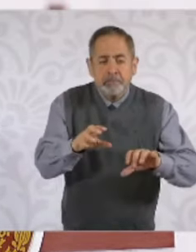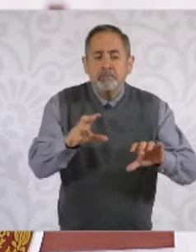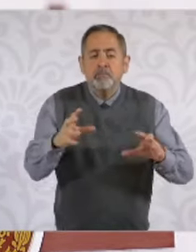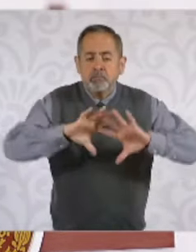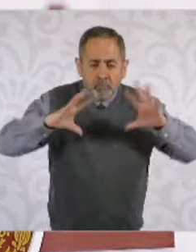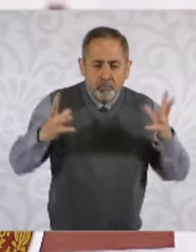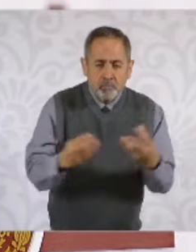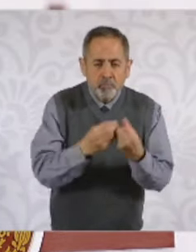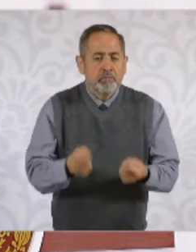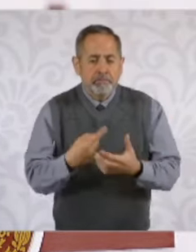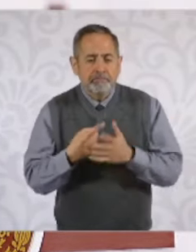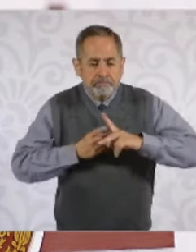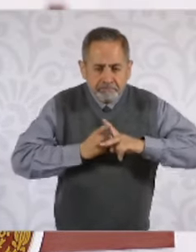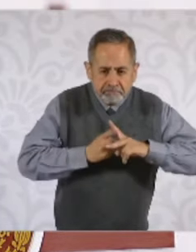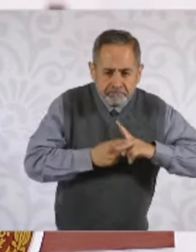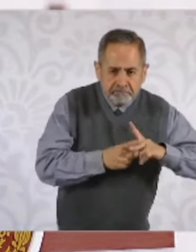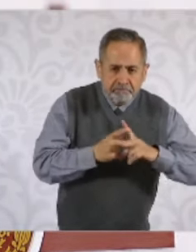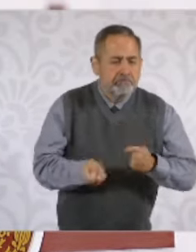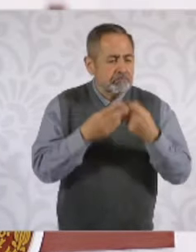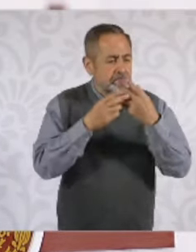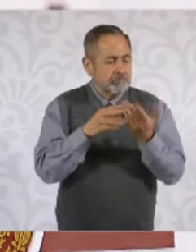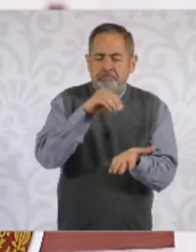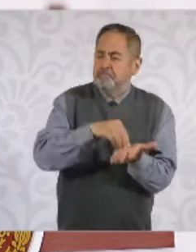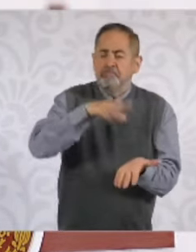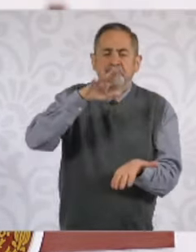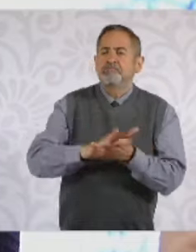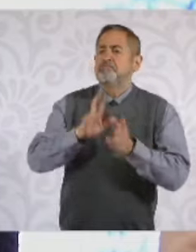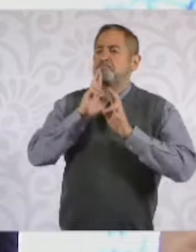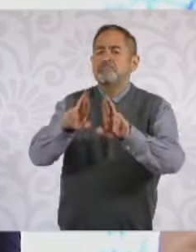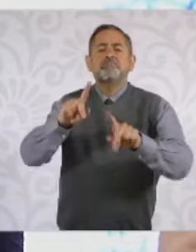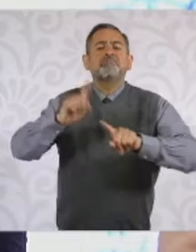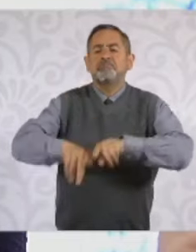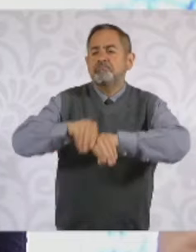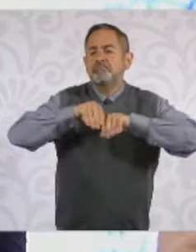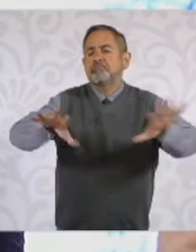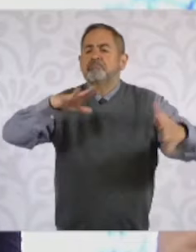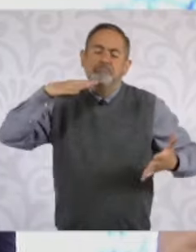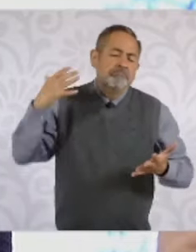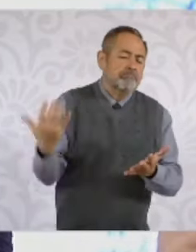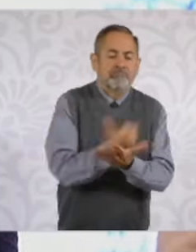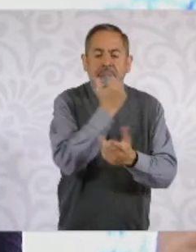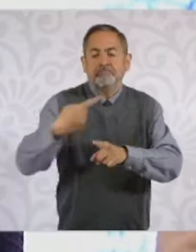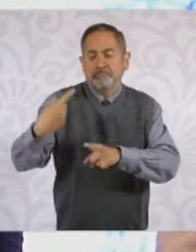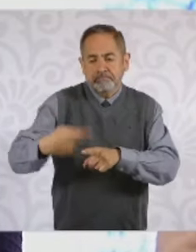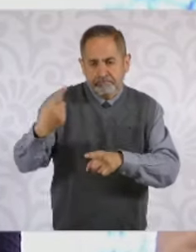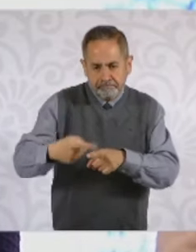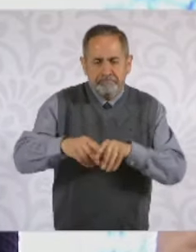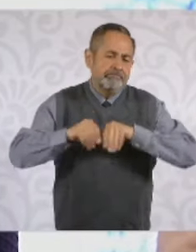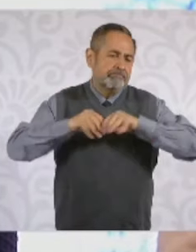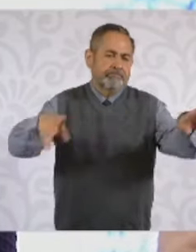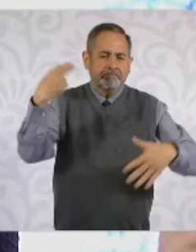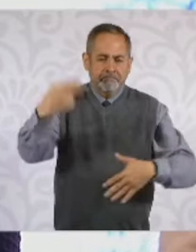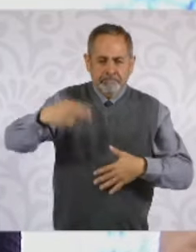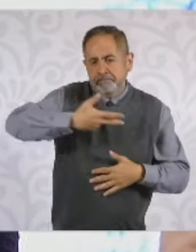publicará los resultados de la elección, dará las constancias de mayoría a las personas que resulten